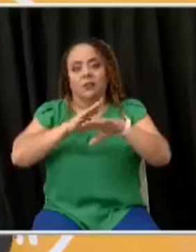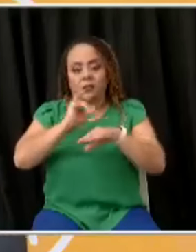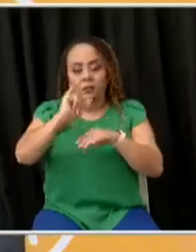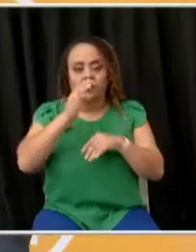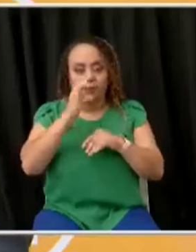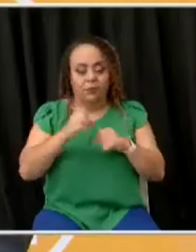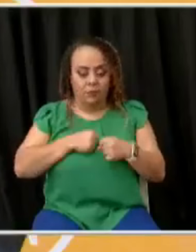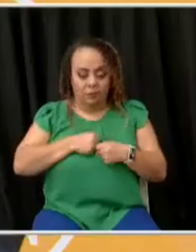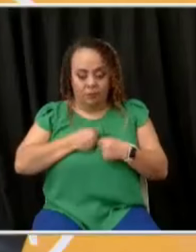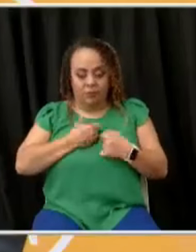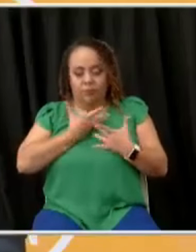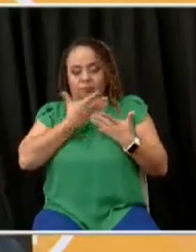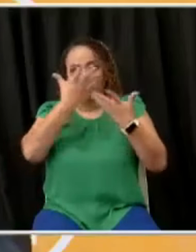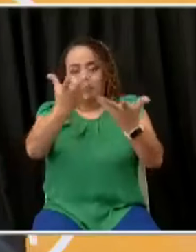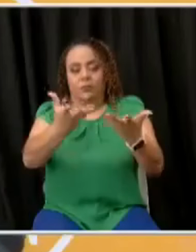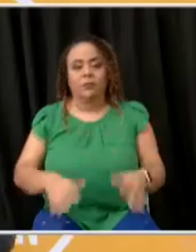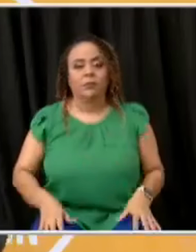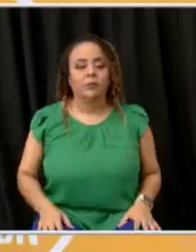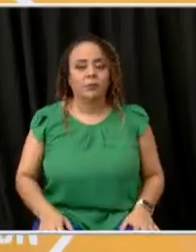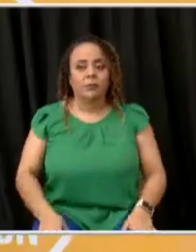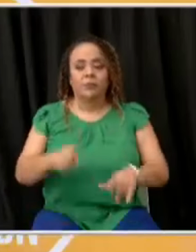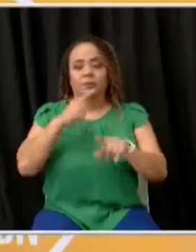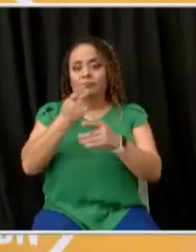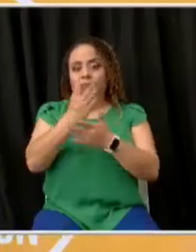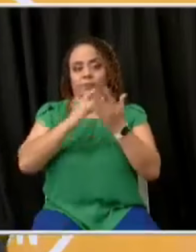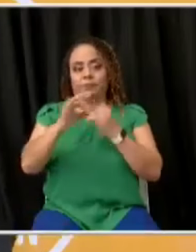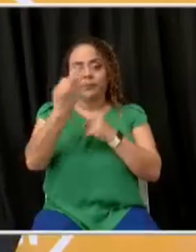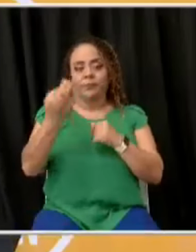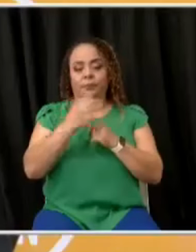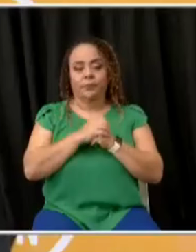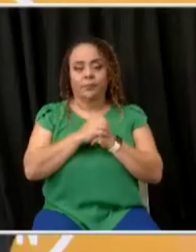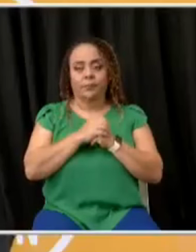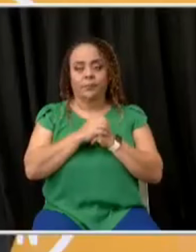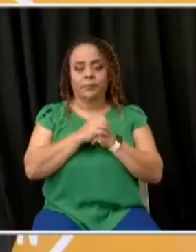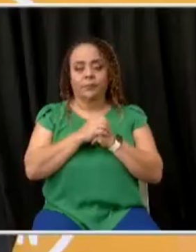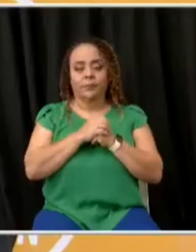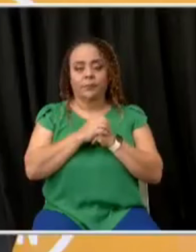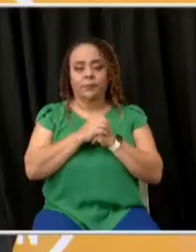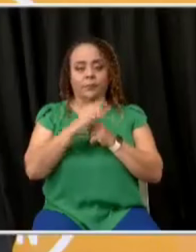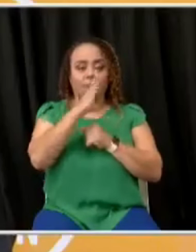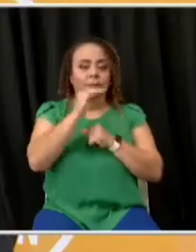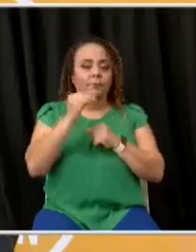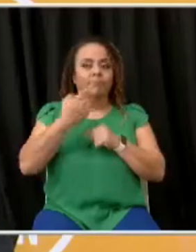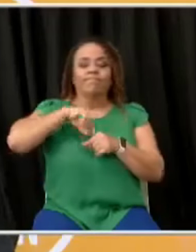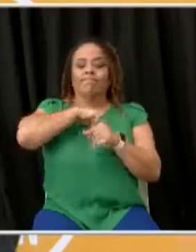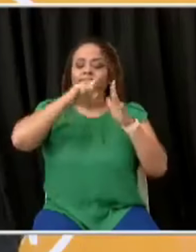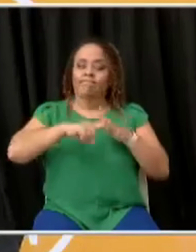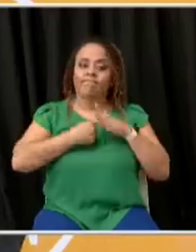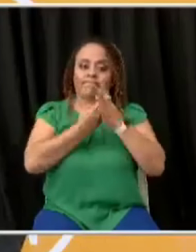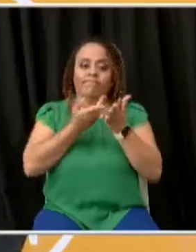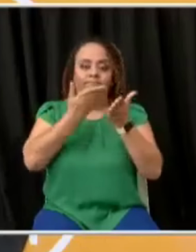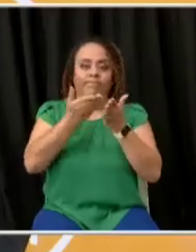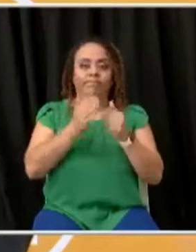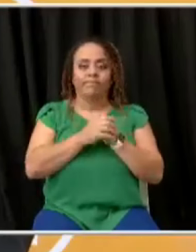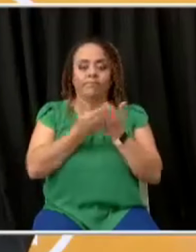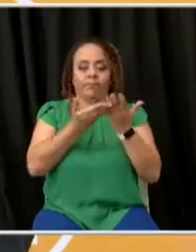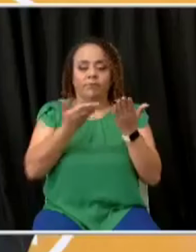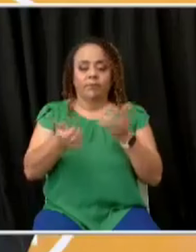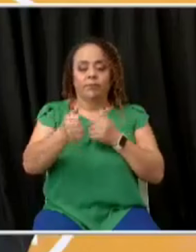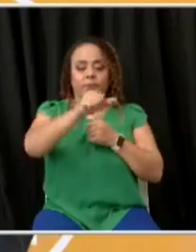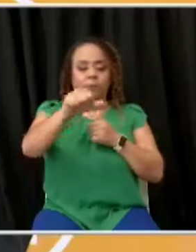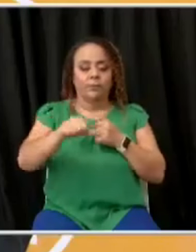calor se evapore, por decirlo de alguna manera, y le empezamos a dar un poco de líquidos fríos, esa persona